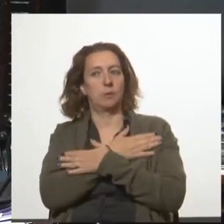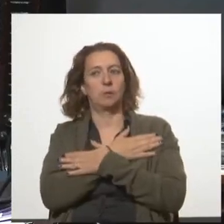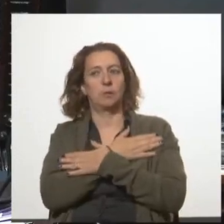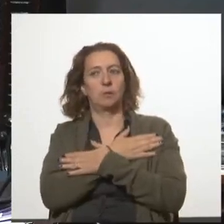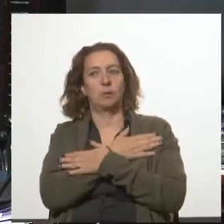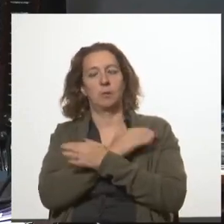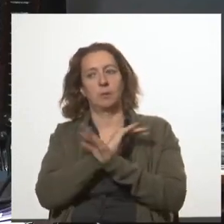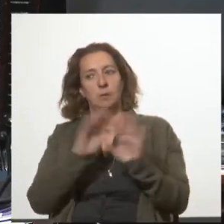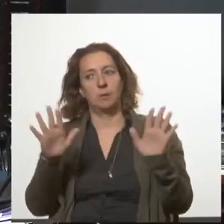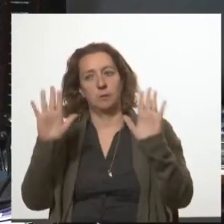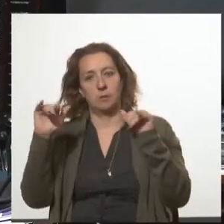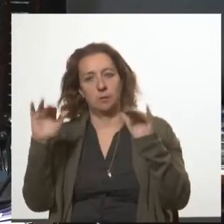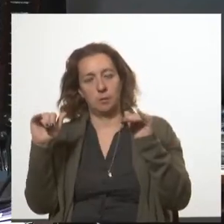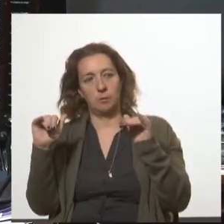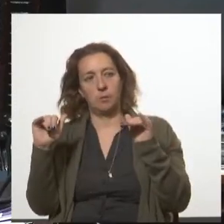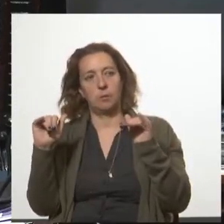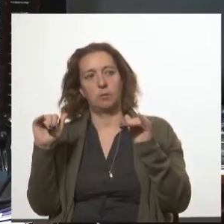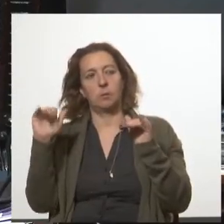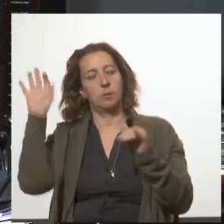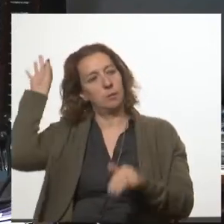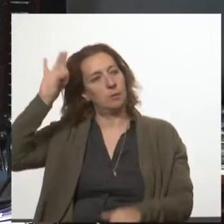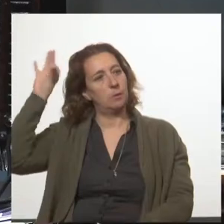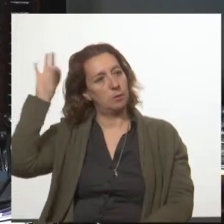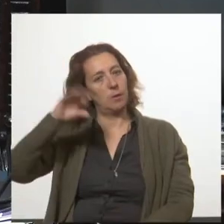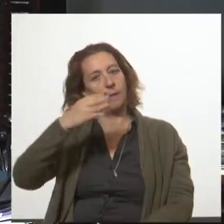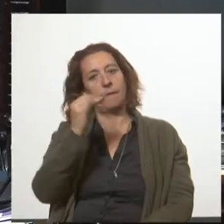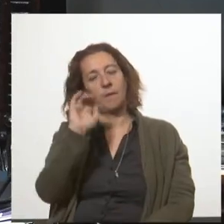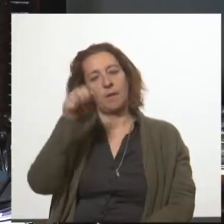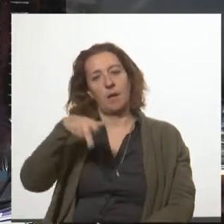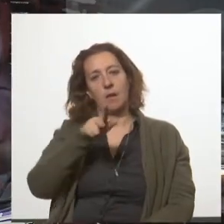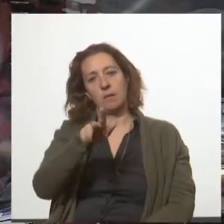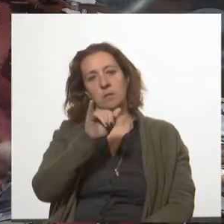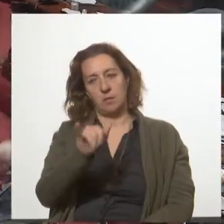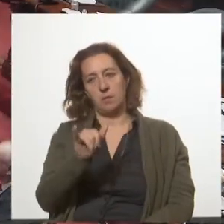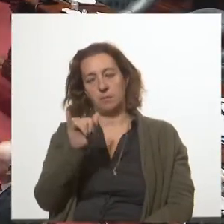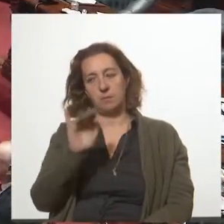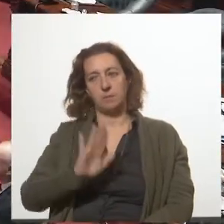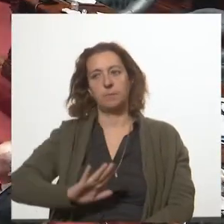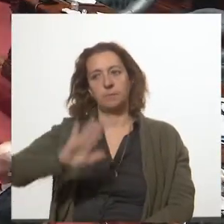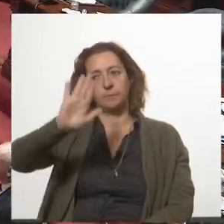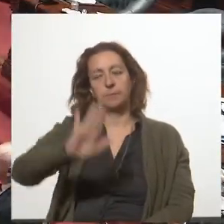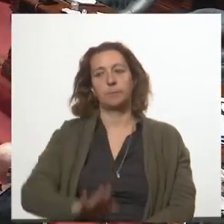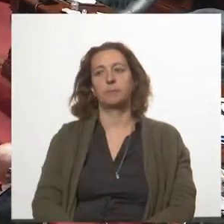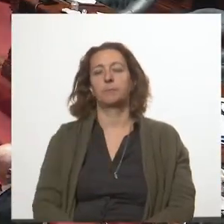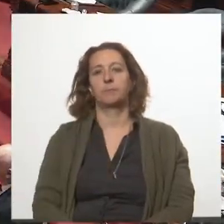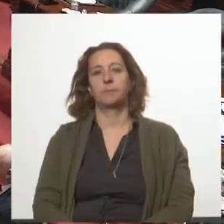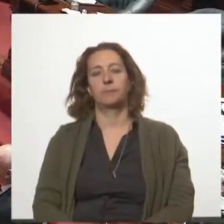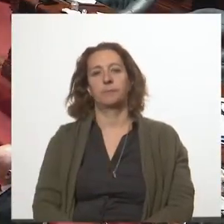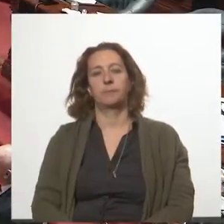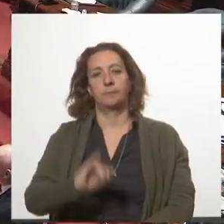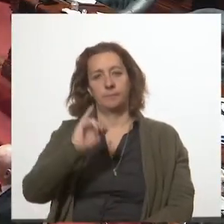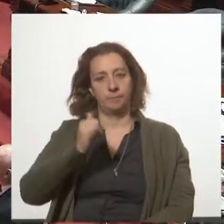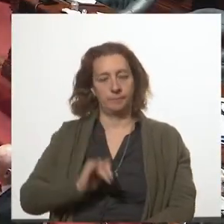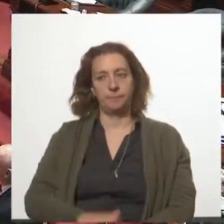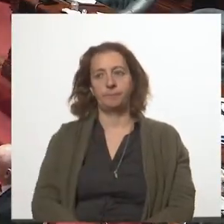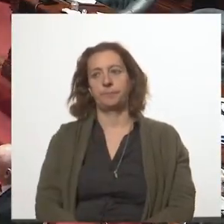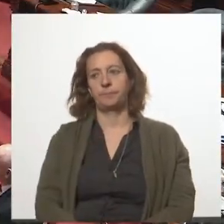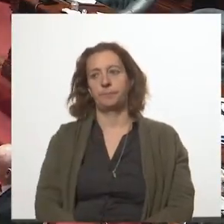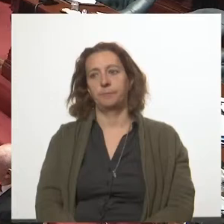particular celeste muy atentamente senadora graciela bien corresponde votar la licencia solicitada por la afirmativa sírvanse en